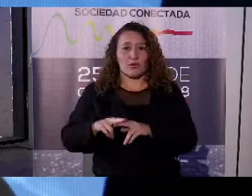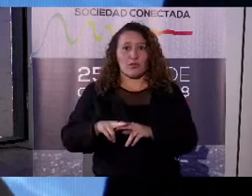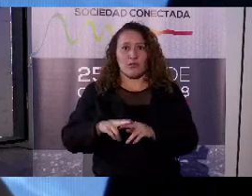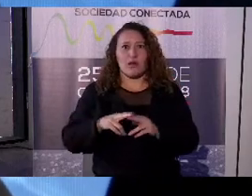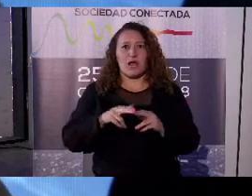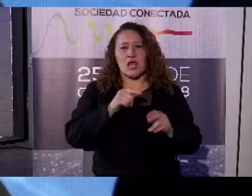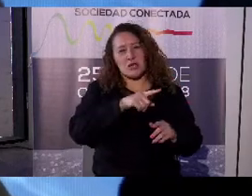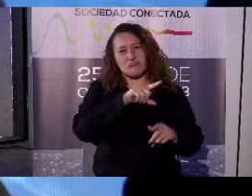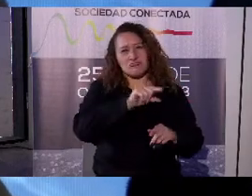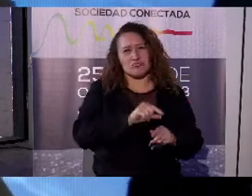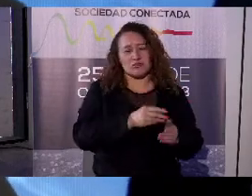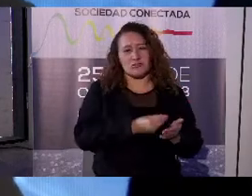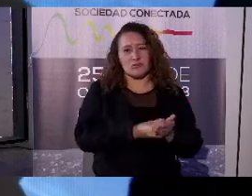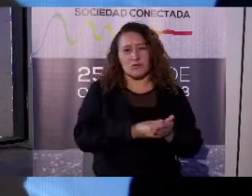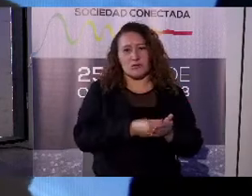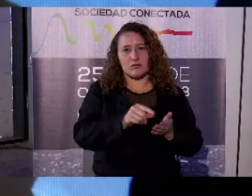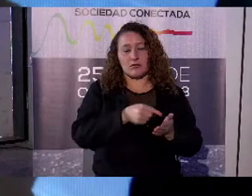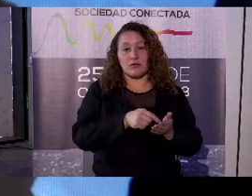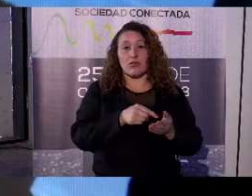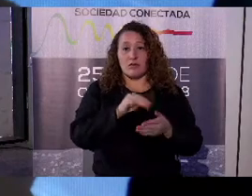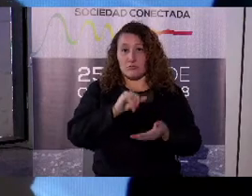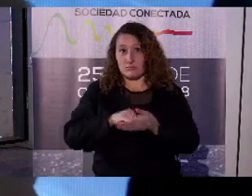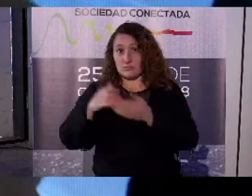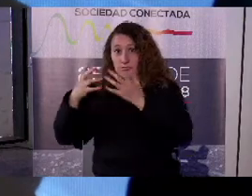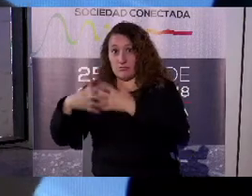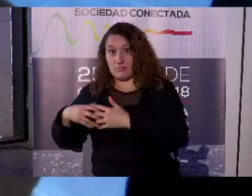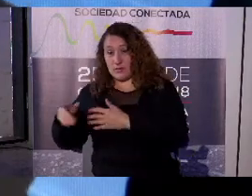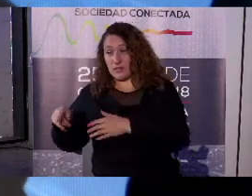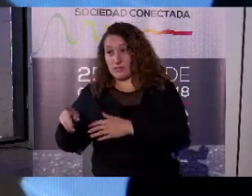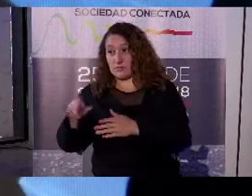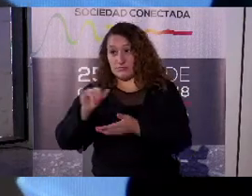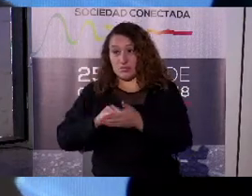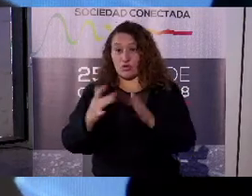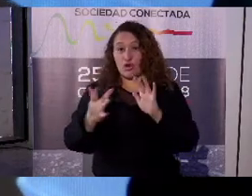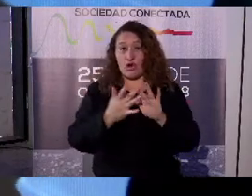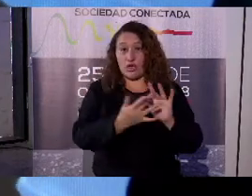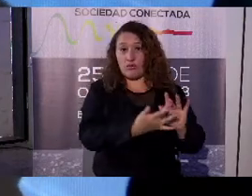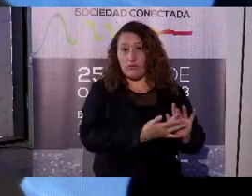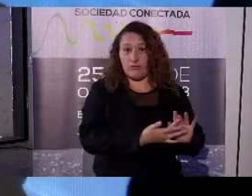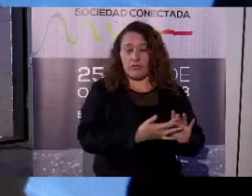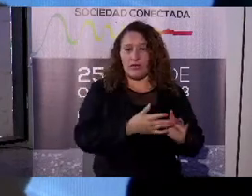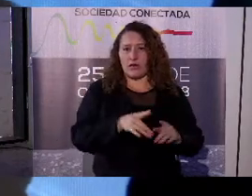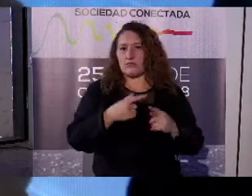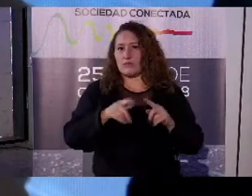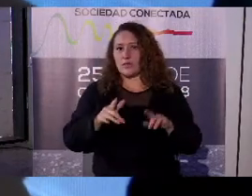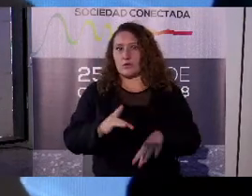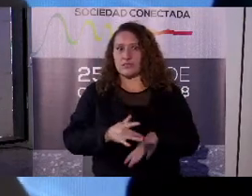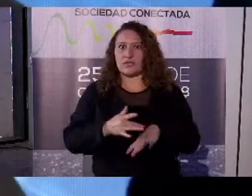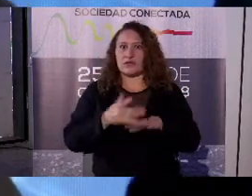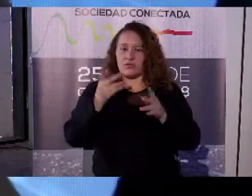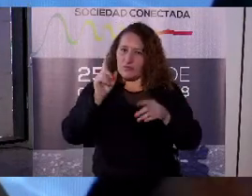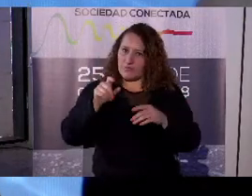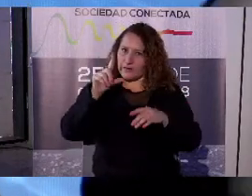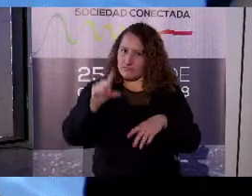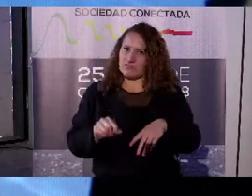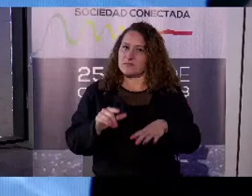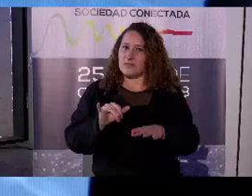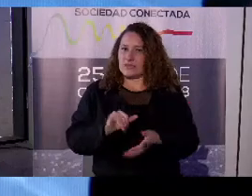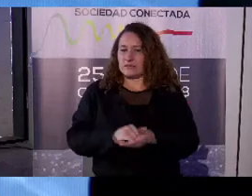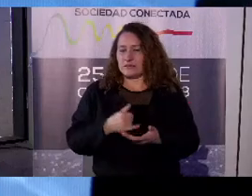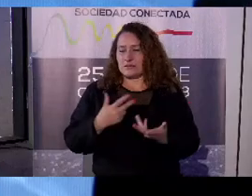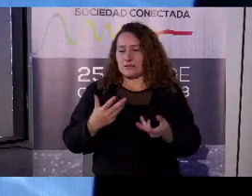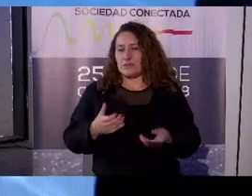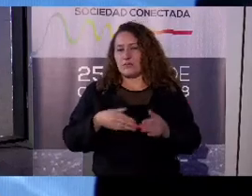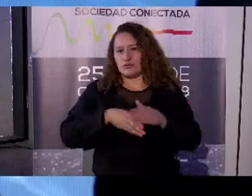importante porque los operadores no van a tener demanda si es que van a poner la conectividad únicamente si es que no hay esos incentivos también y eso es lo que queremos que haya ese